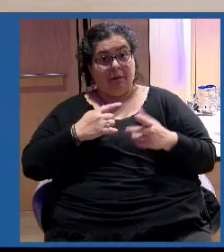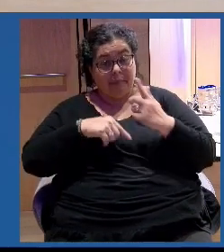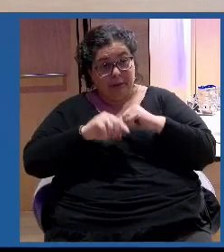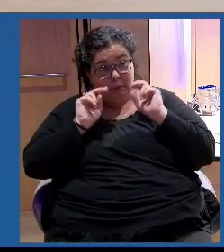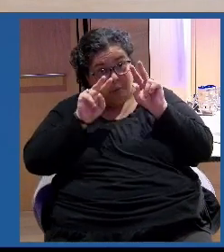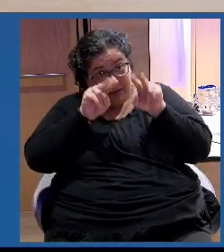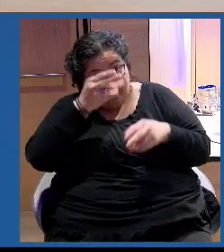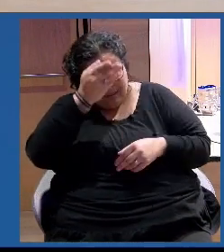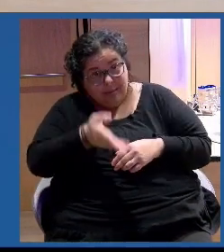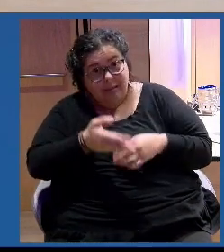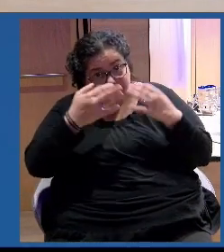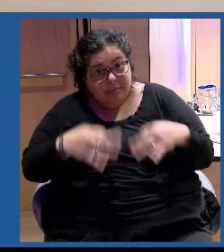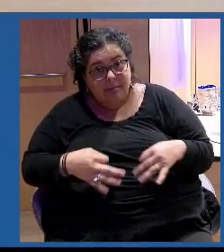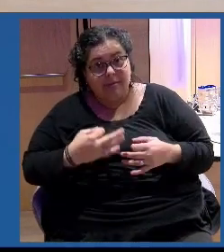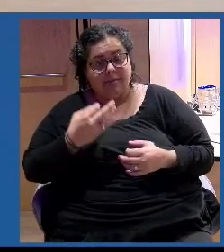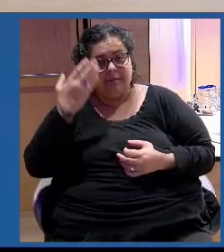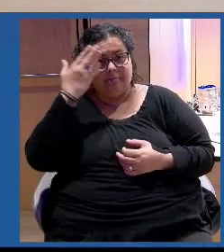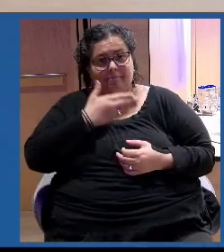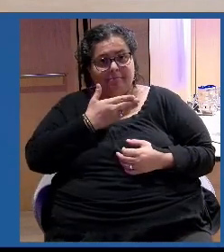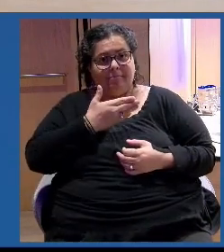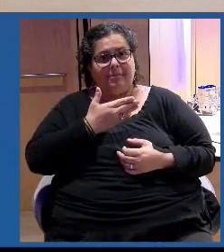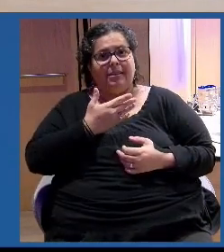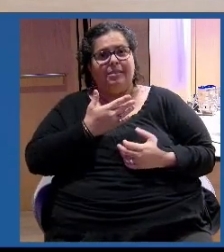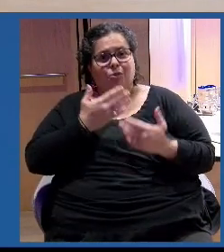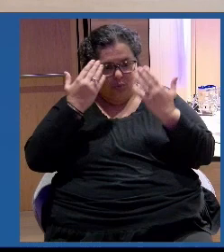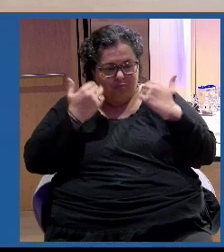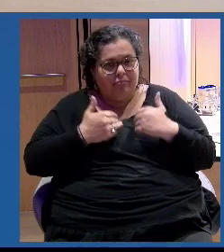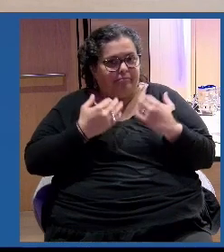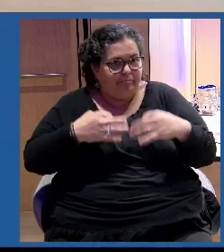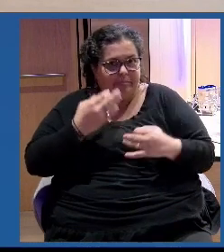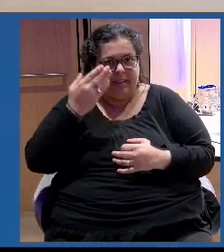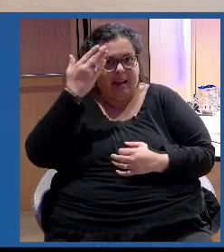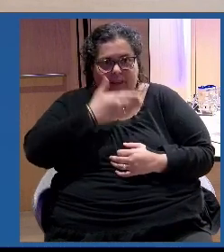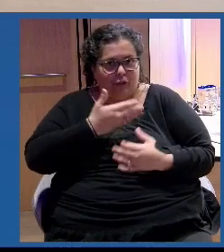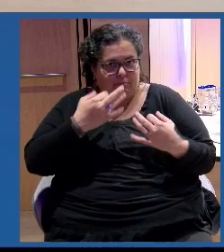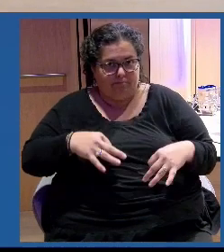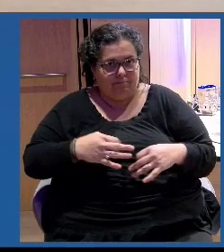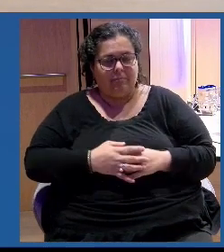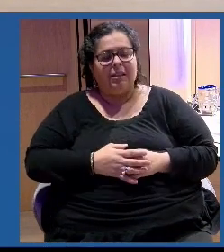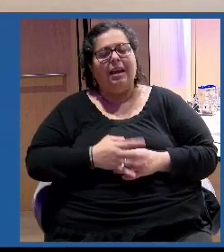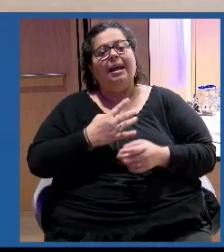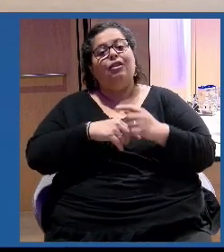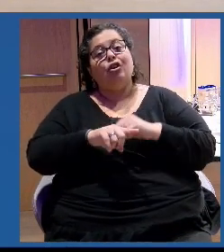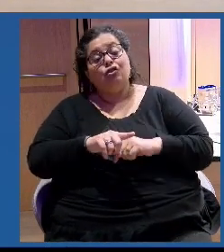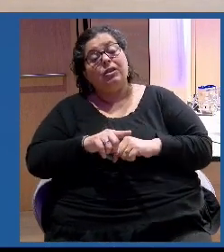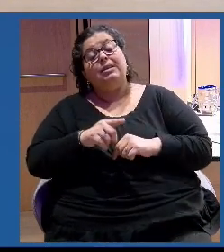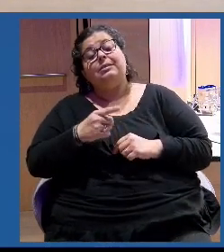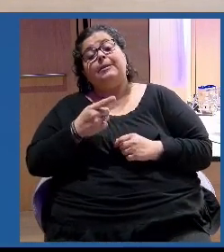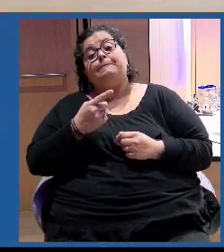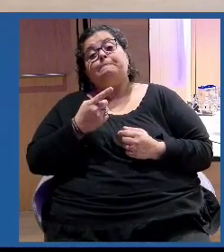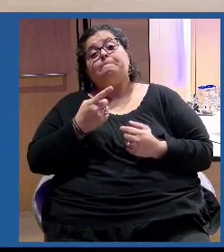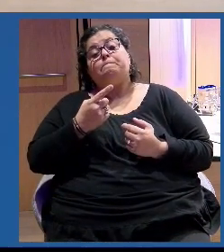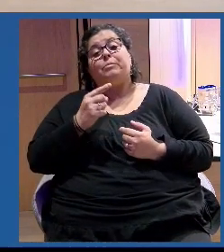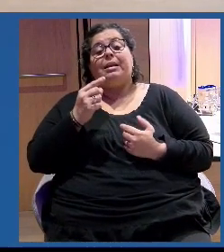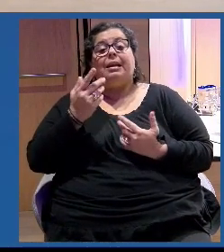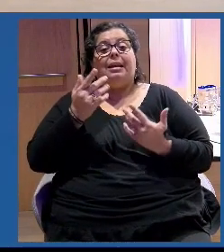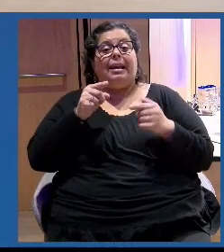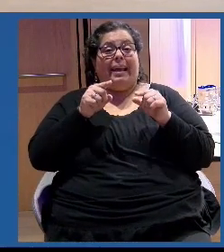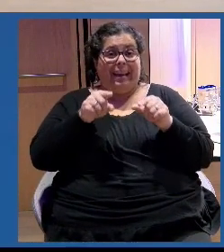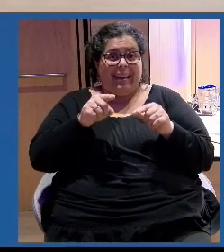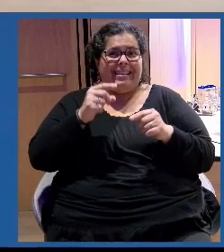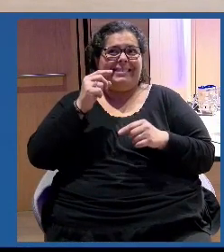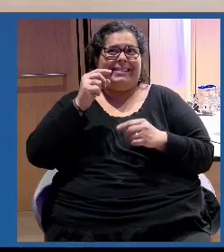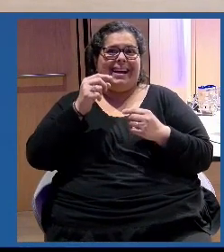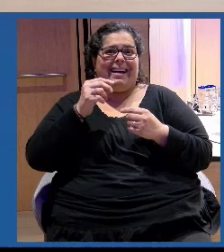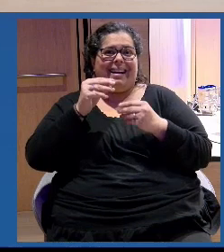estéticamente, o sea, el fenotipo es afro. Entonces, un poco como esa cifra y esa